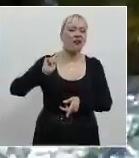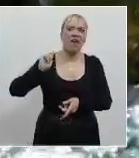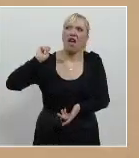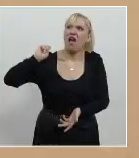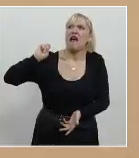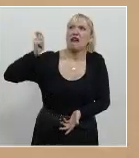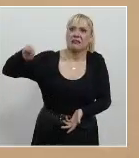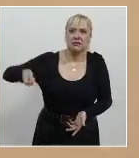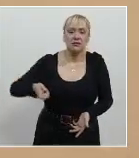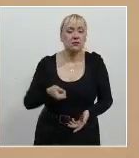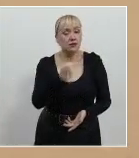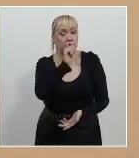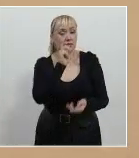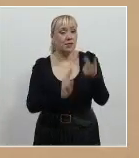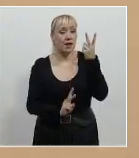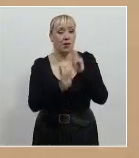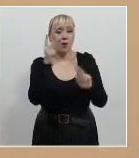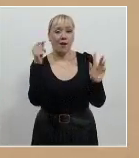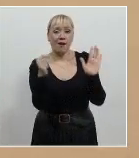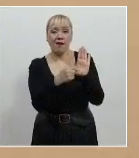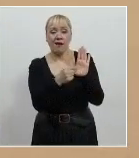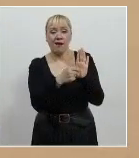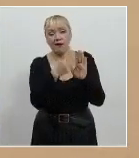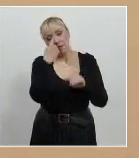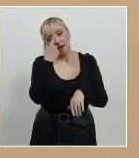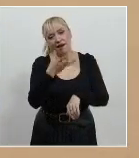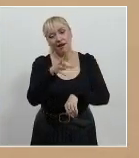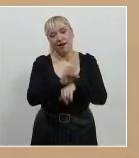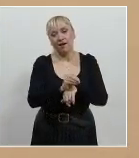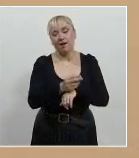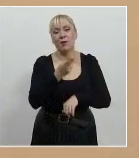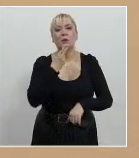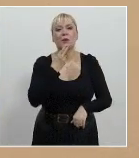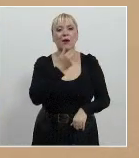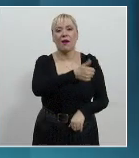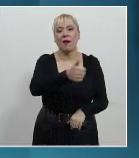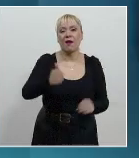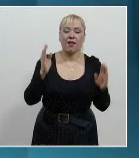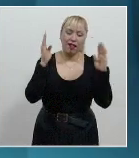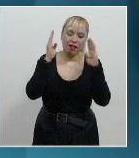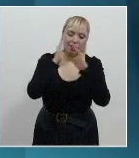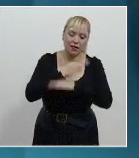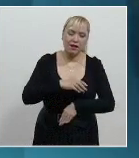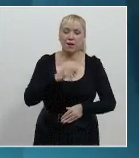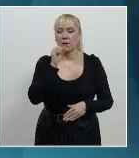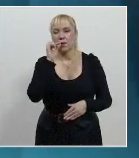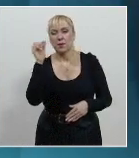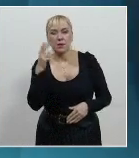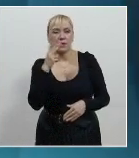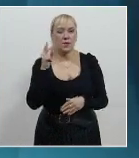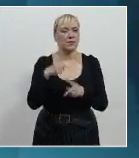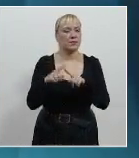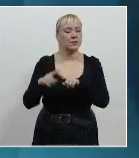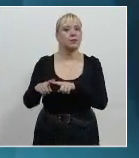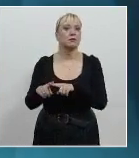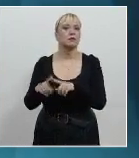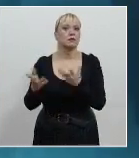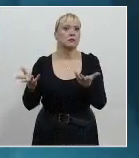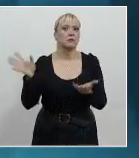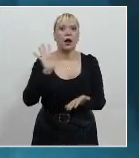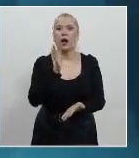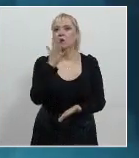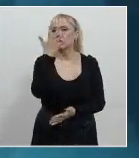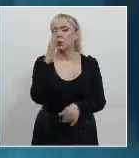de la marihuana. A este respecto, la primera sala de la Corte resolvió 5 amparos que crearon jurisprudencia y declaró